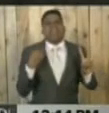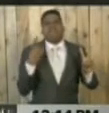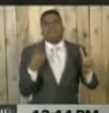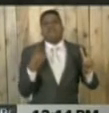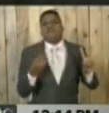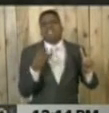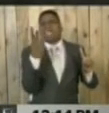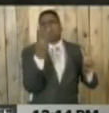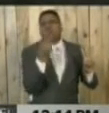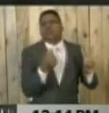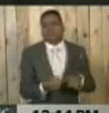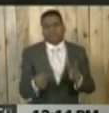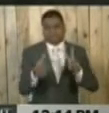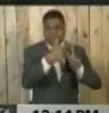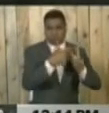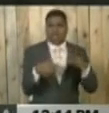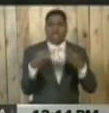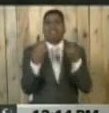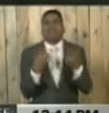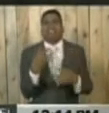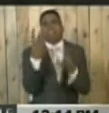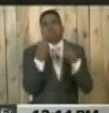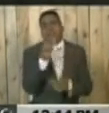reglamentario y los parlamentarios de la derecha